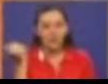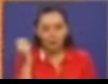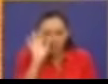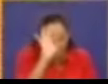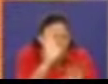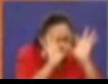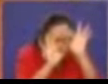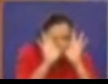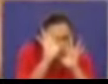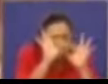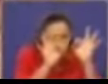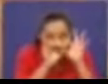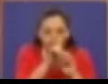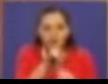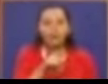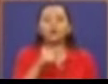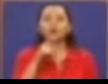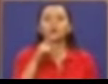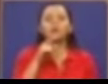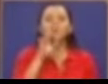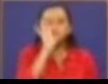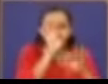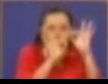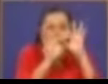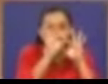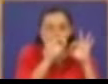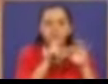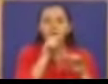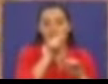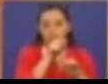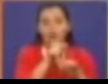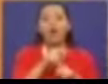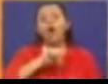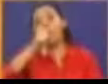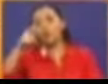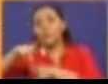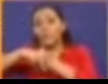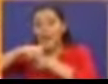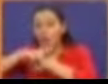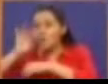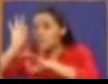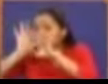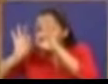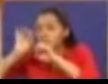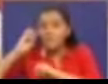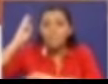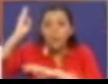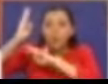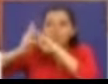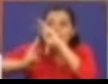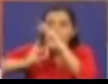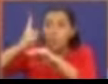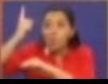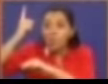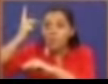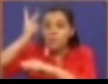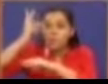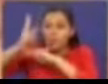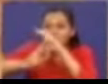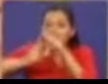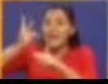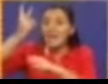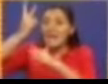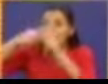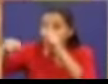un toro paraguayo, hijo del campeón mundial. ¿No? Es lo mejor de lo mejor. Ahí se hace la inseminación,